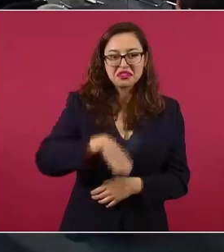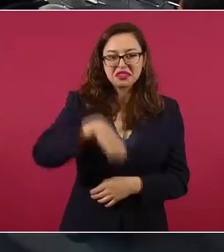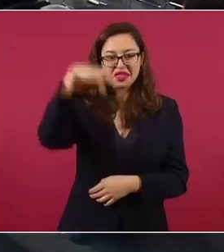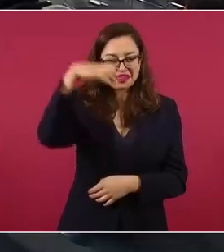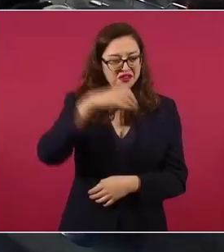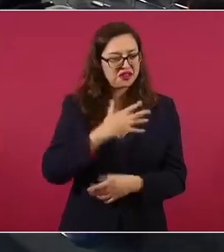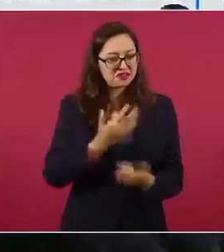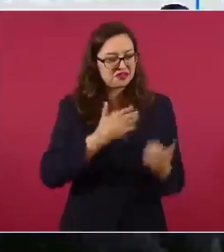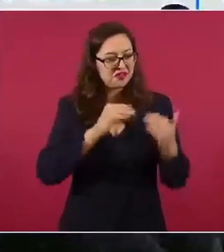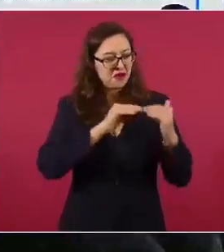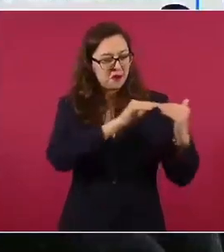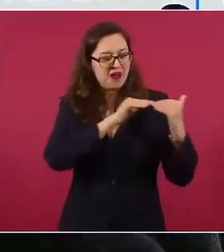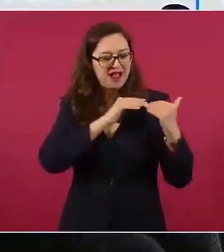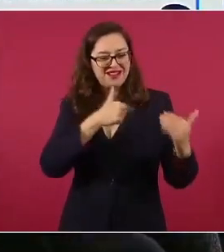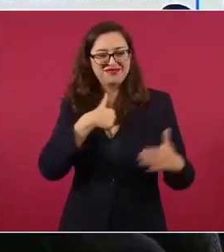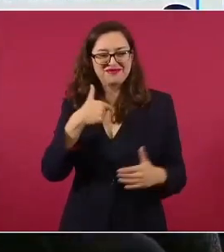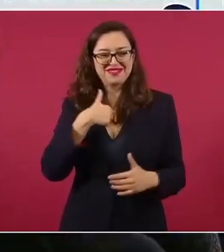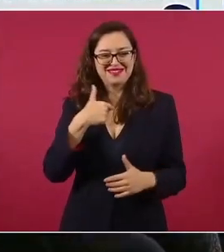compañero en la marcha.